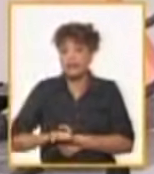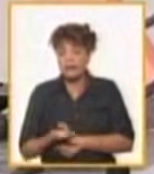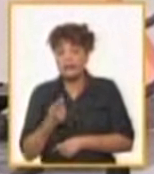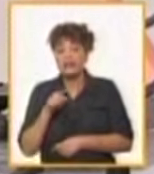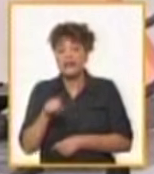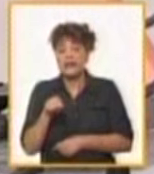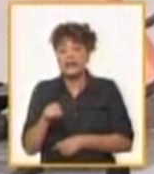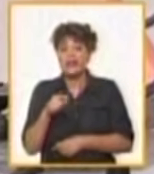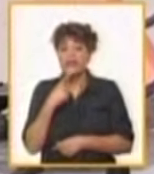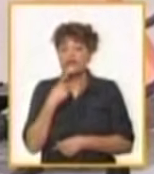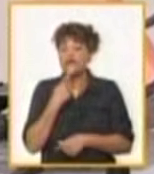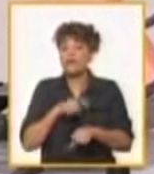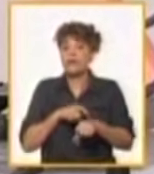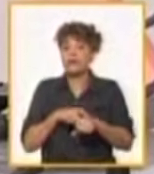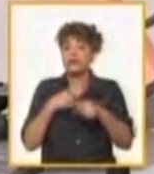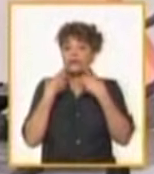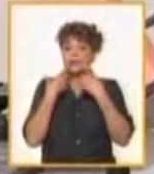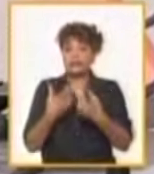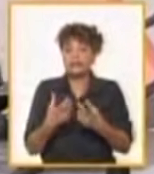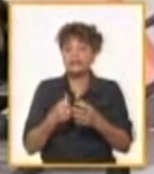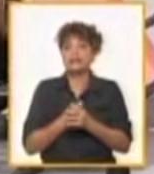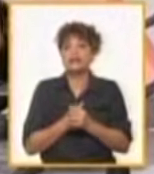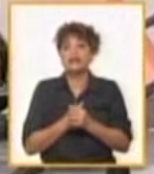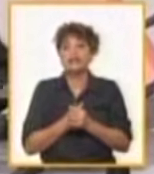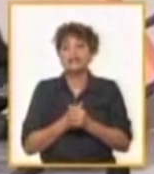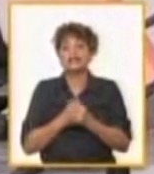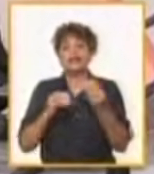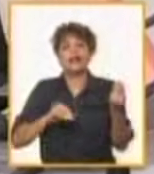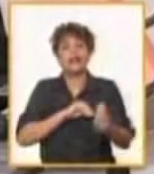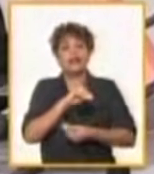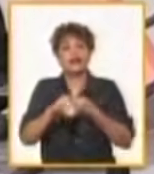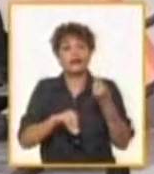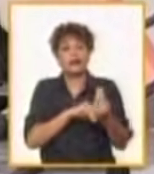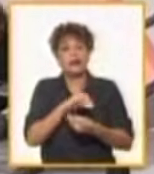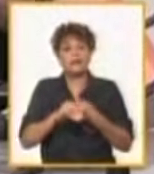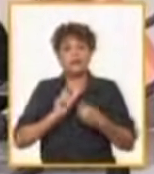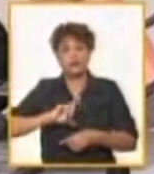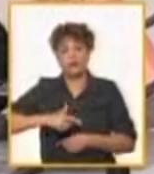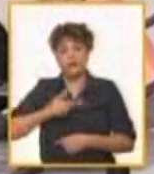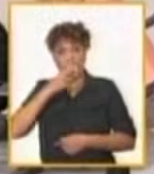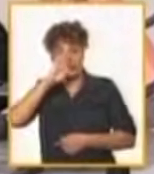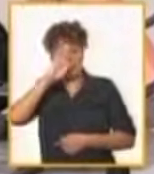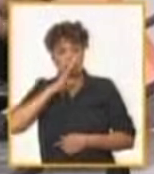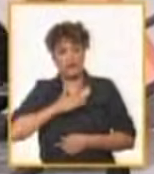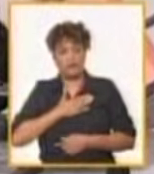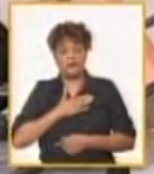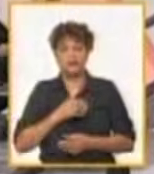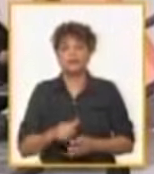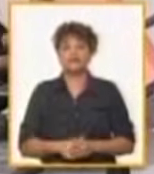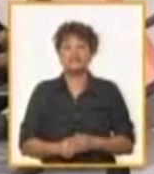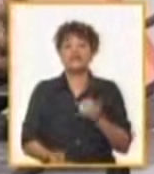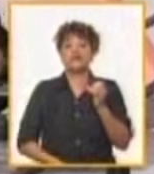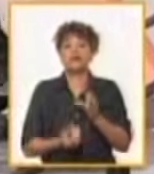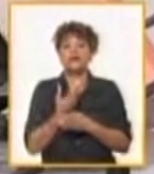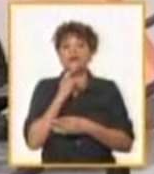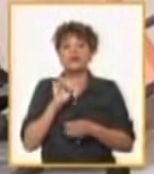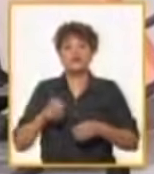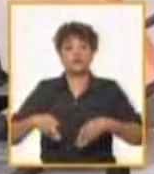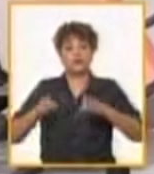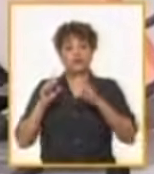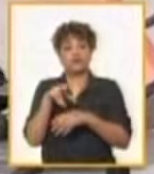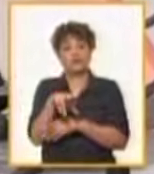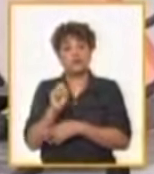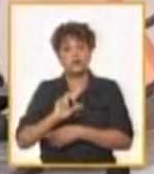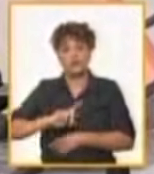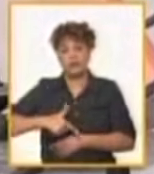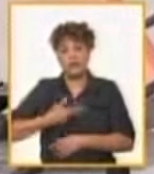sin duda un momento cardinal del trazado de la política cultural de la revolución y también del surgimiento de nuevas instituciones culturales para